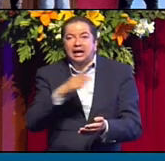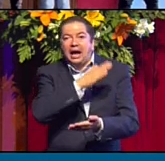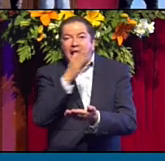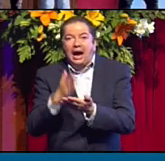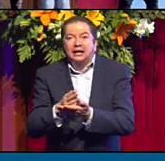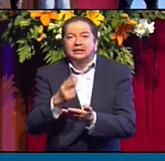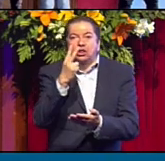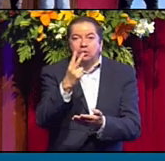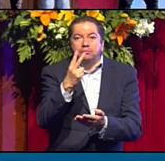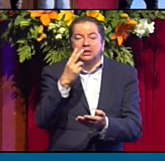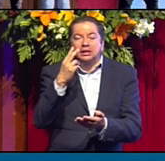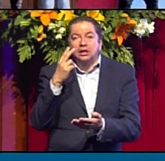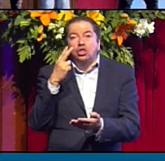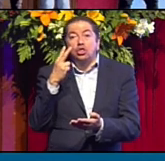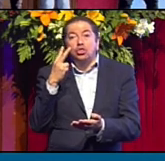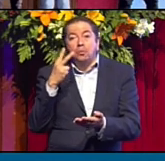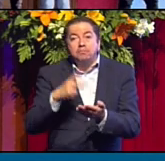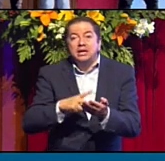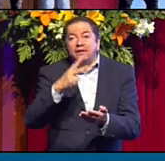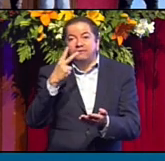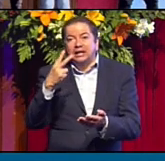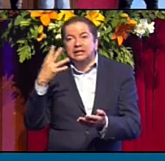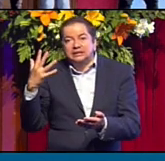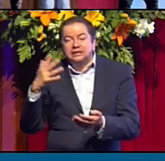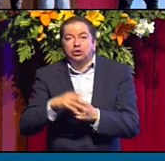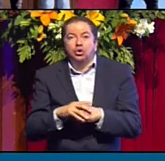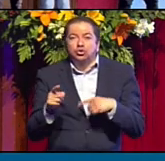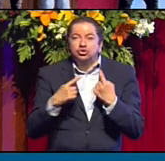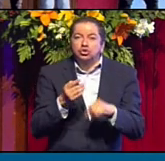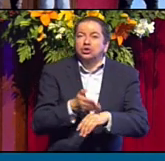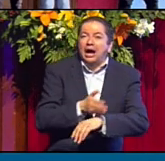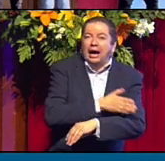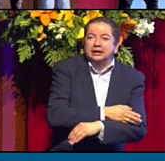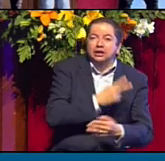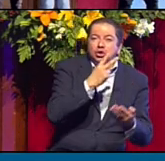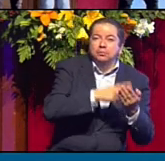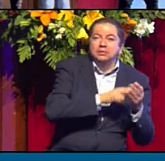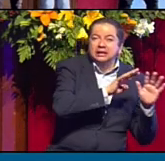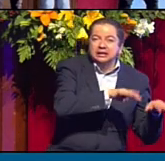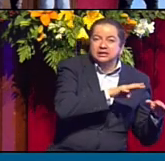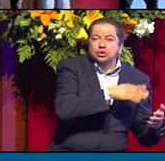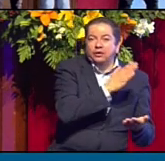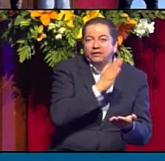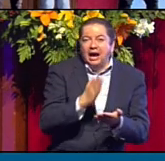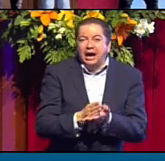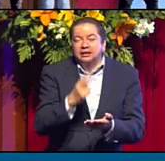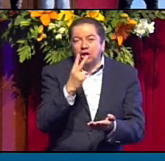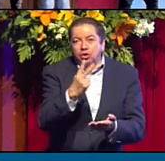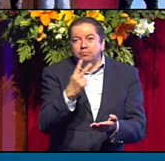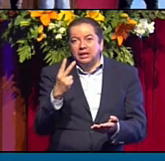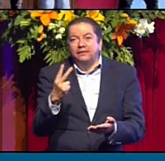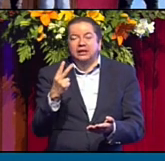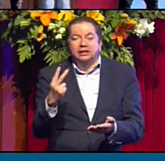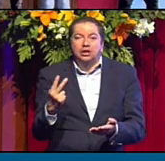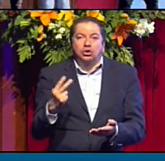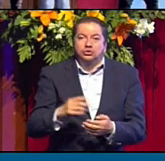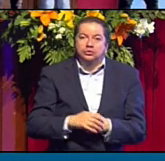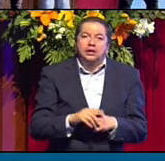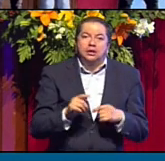2025. Pero esta distinción ya la habíamos obtenido del 2019 al 2022. ¿Cuántos municipios en